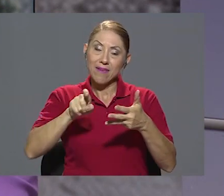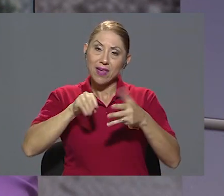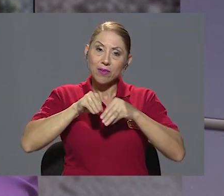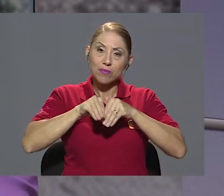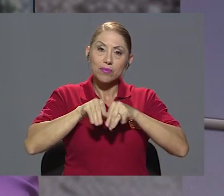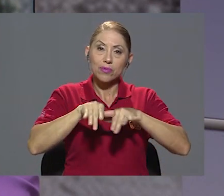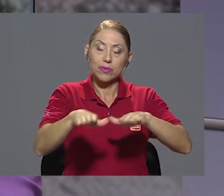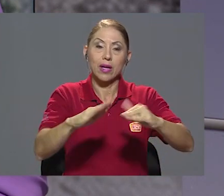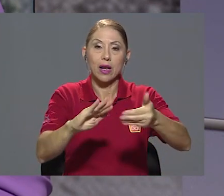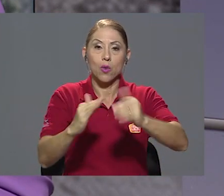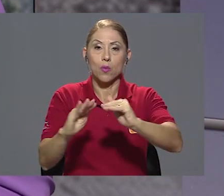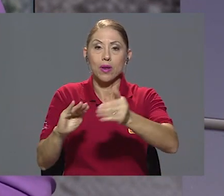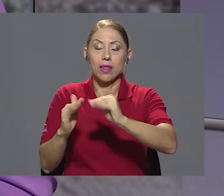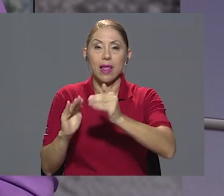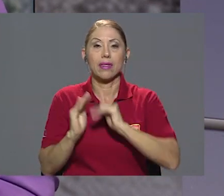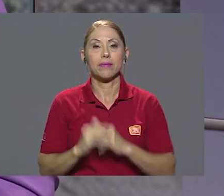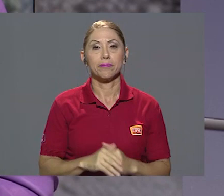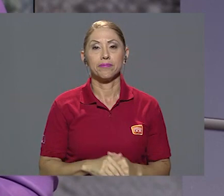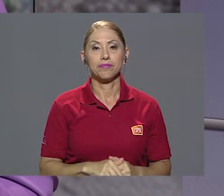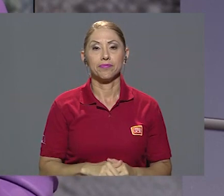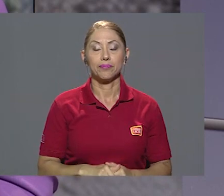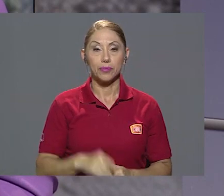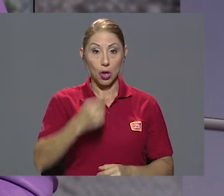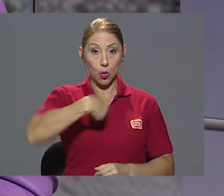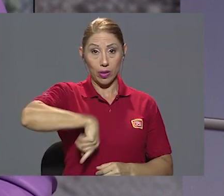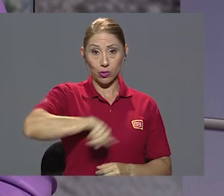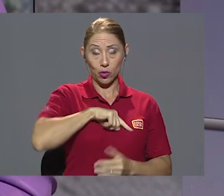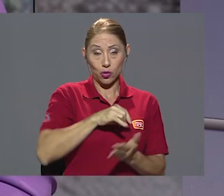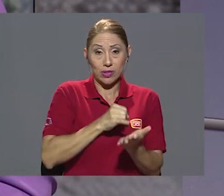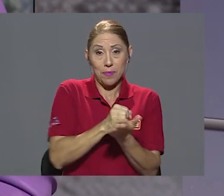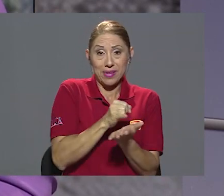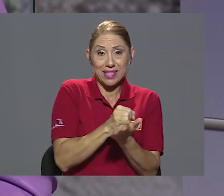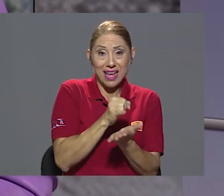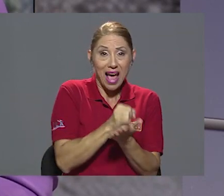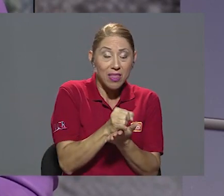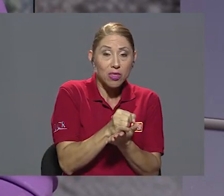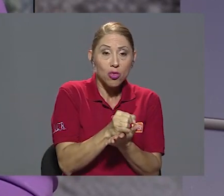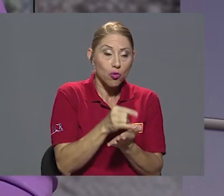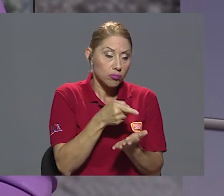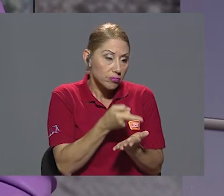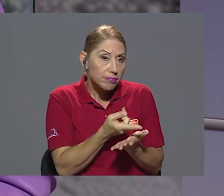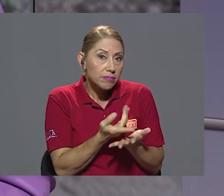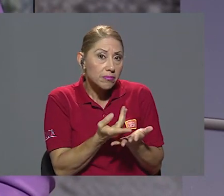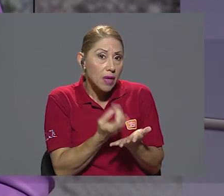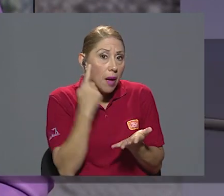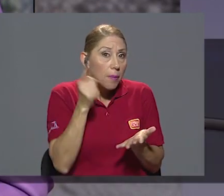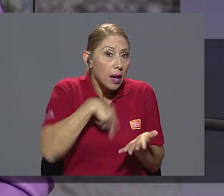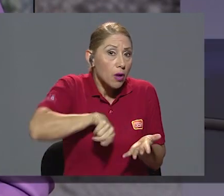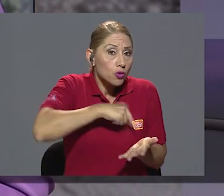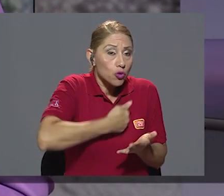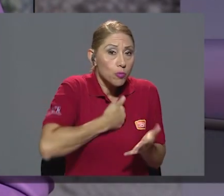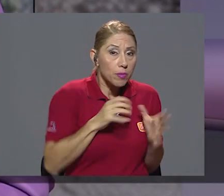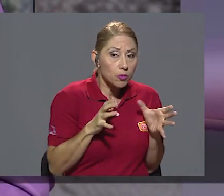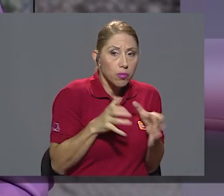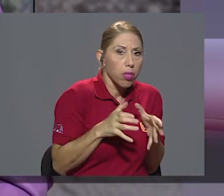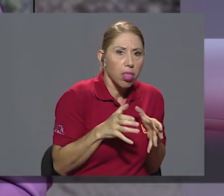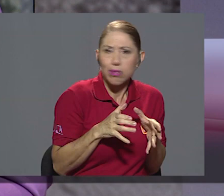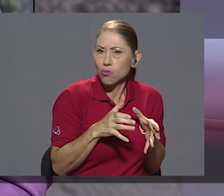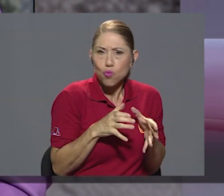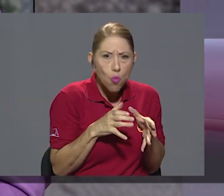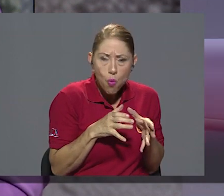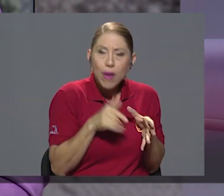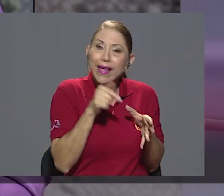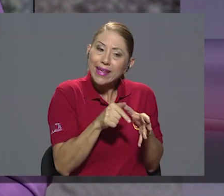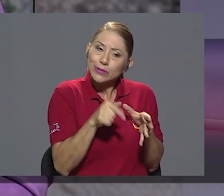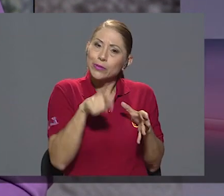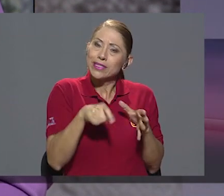a la comunidad, en donde podamos lo que estamos investigando no tiene sentido si es para nosotros mismos, sino